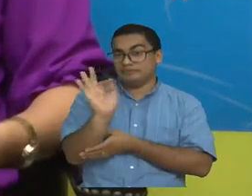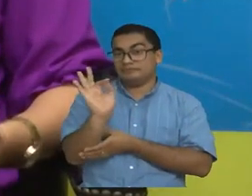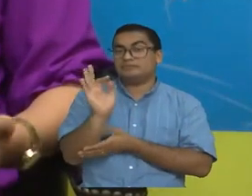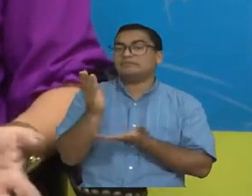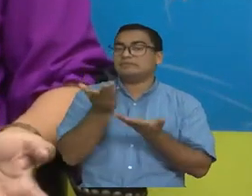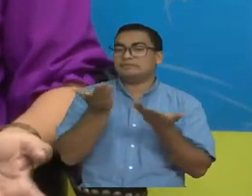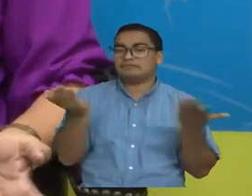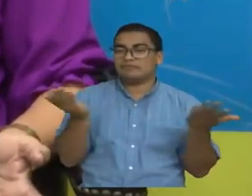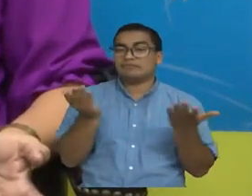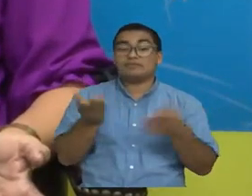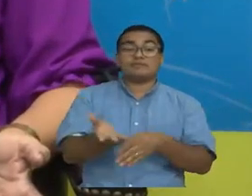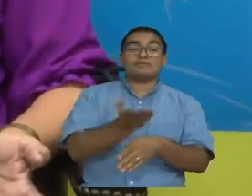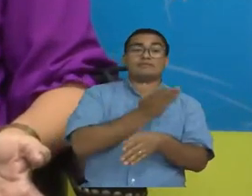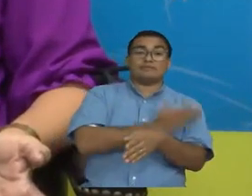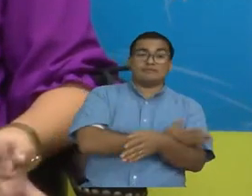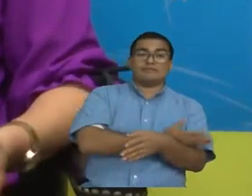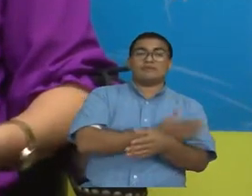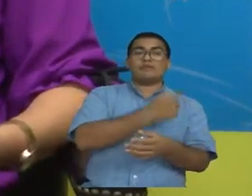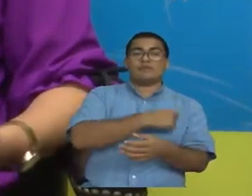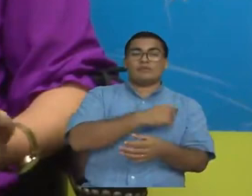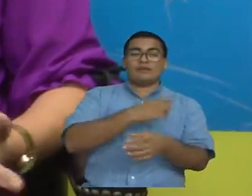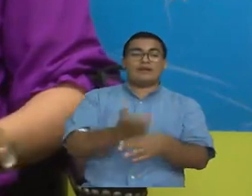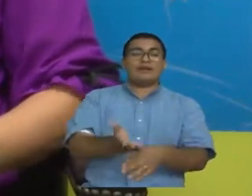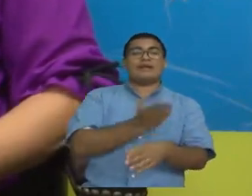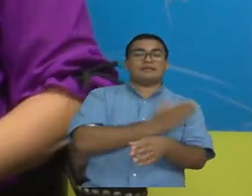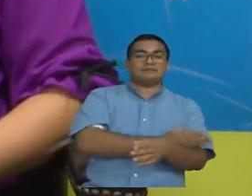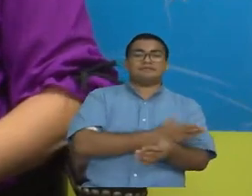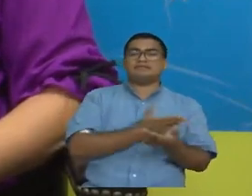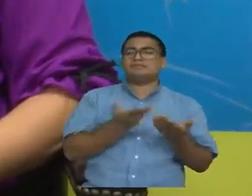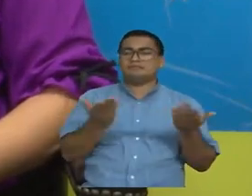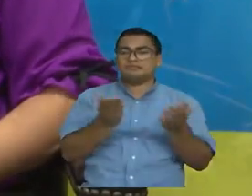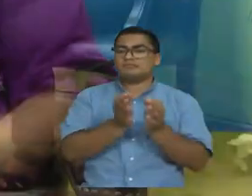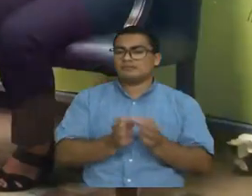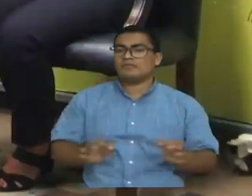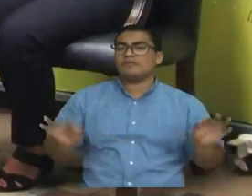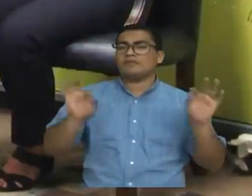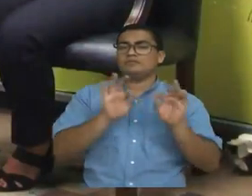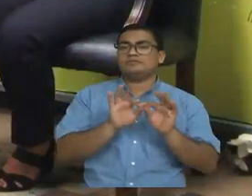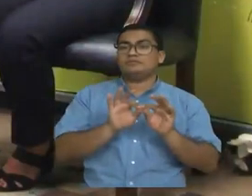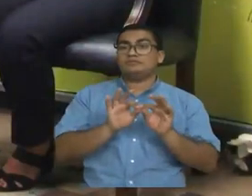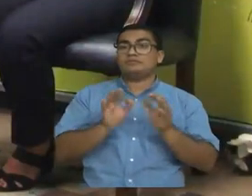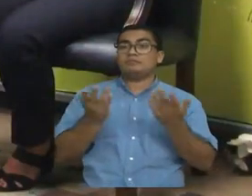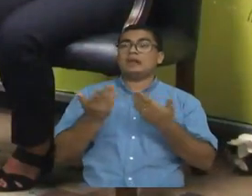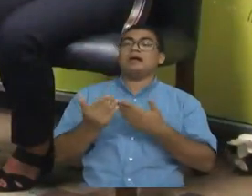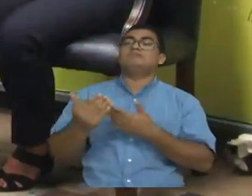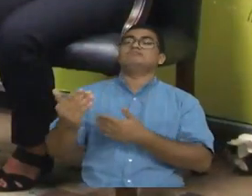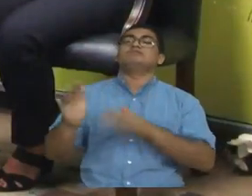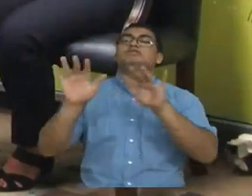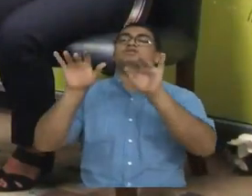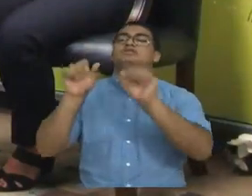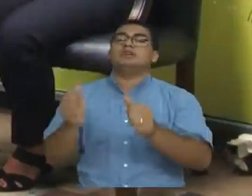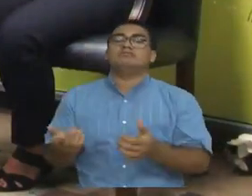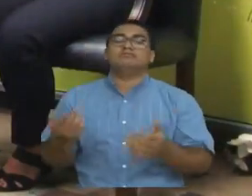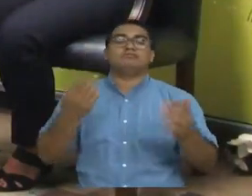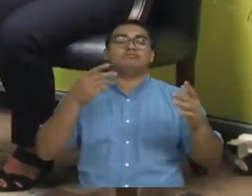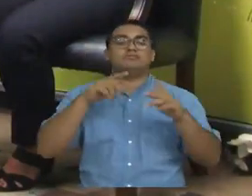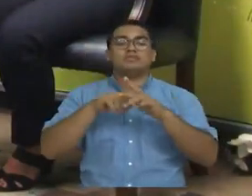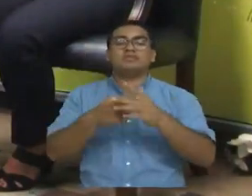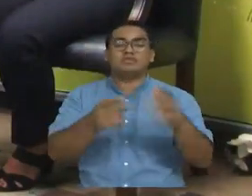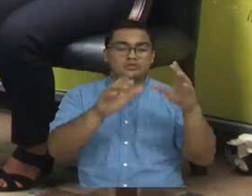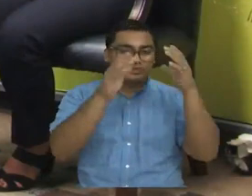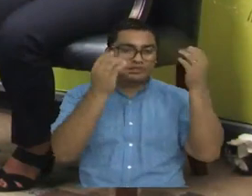se presentan antes de la edad escolar, ¿verdad? Eso es muy importante, porque no vamos a esperar hasta que el niño entre a clase para